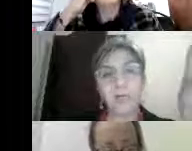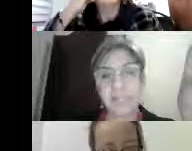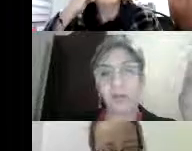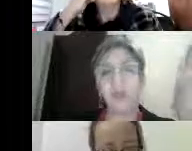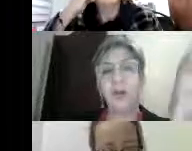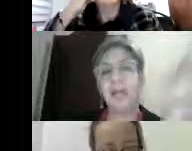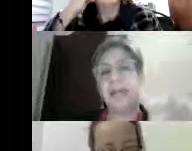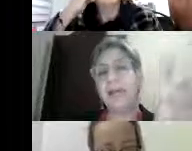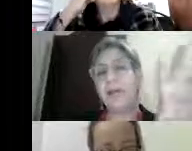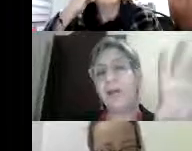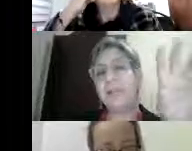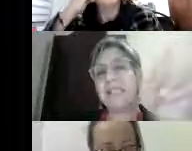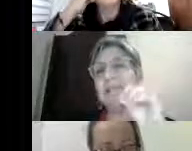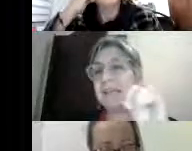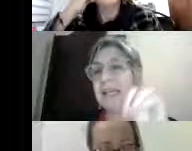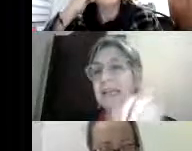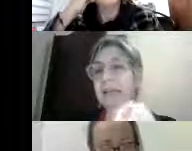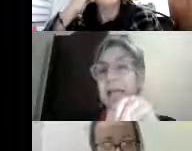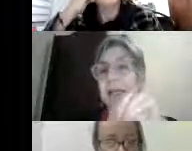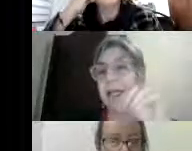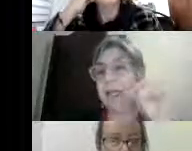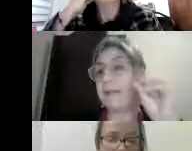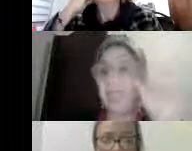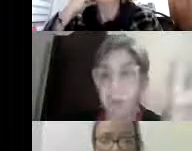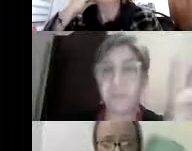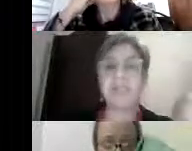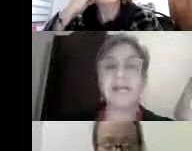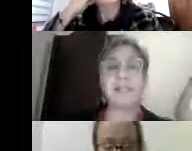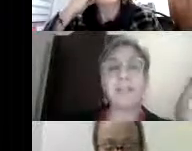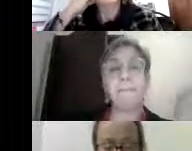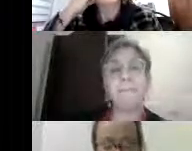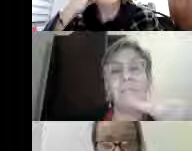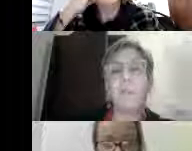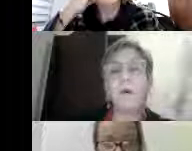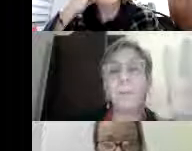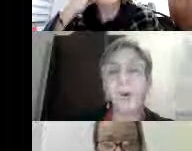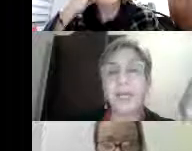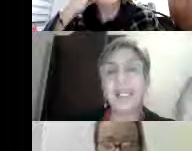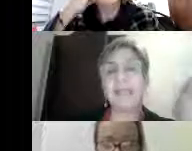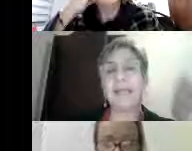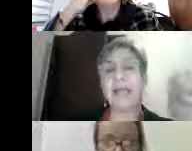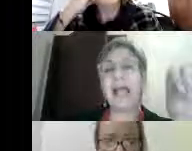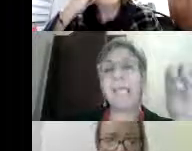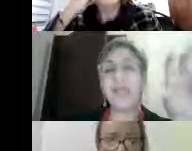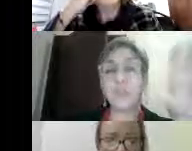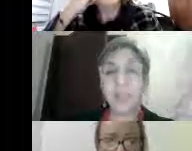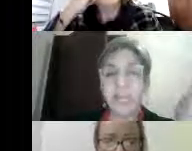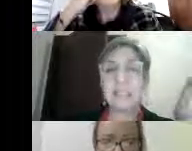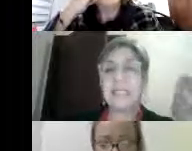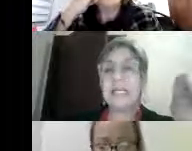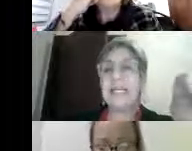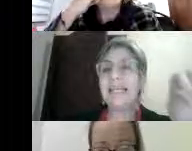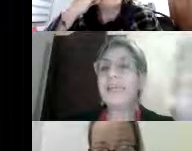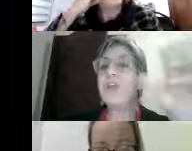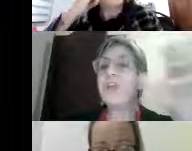Bueno, es esto, ¿no? La OMS dice que debería ofrecerse, y un poco pone en